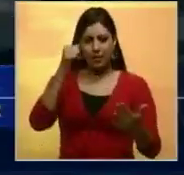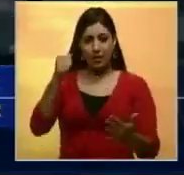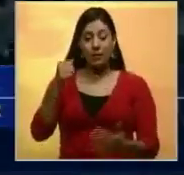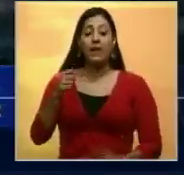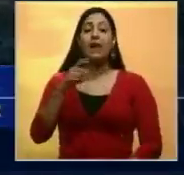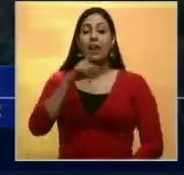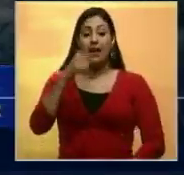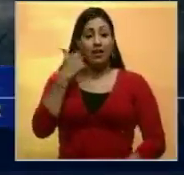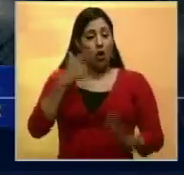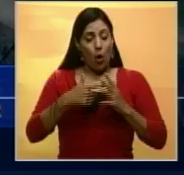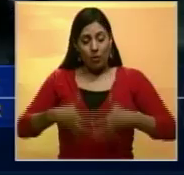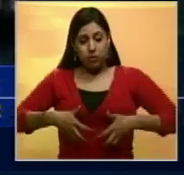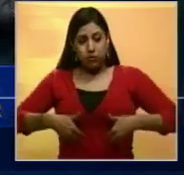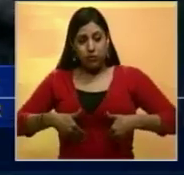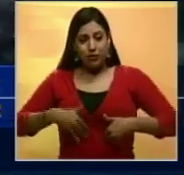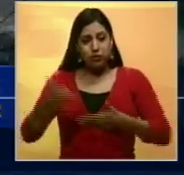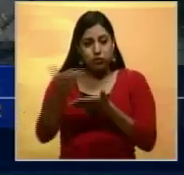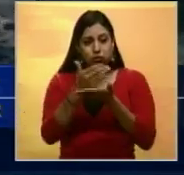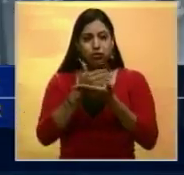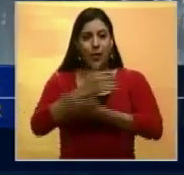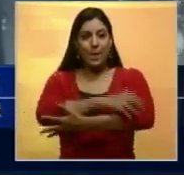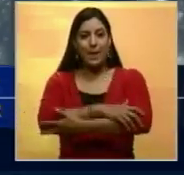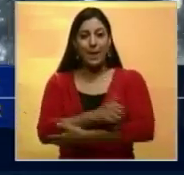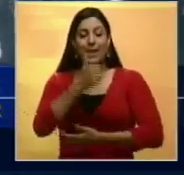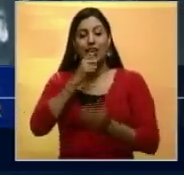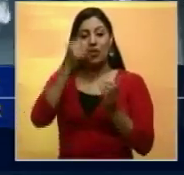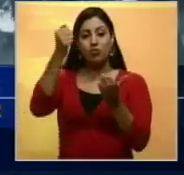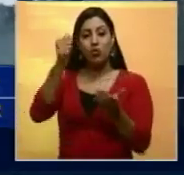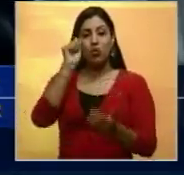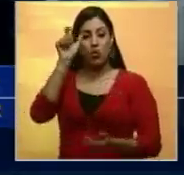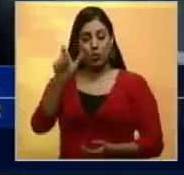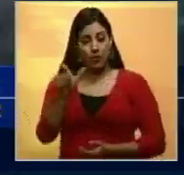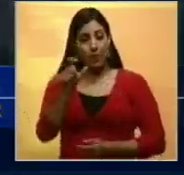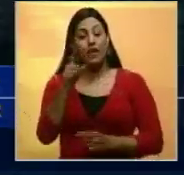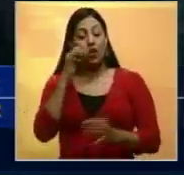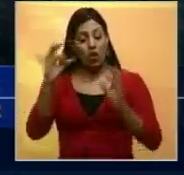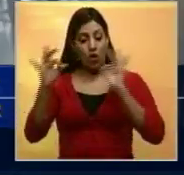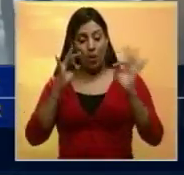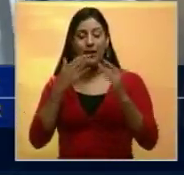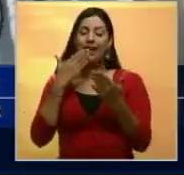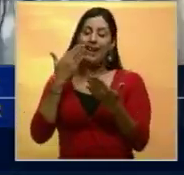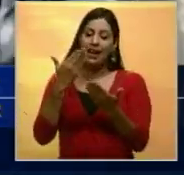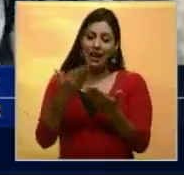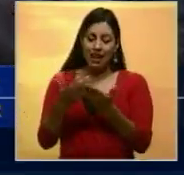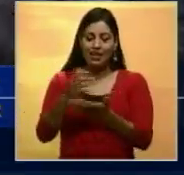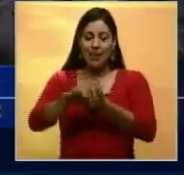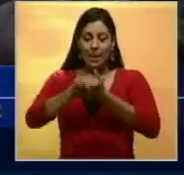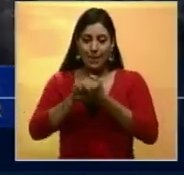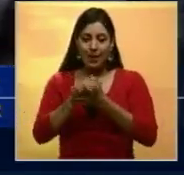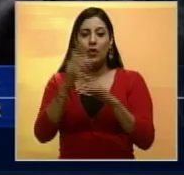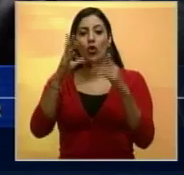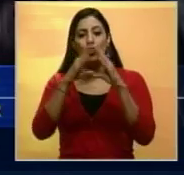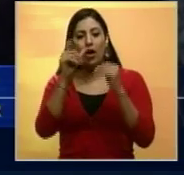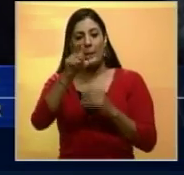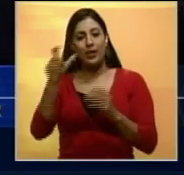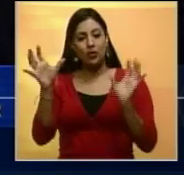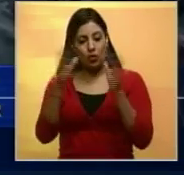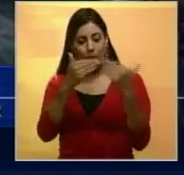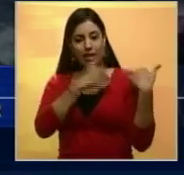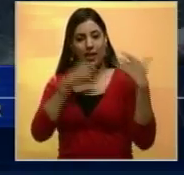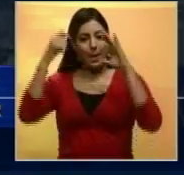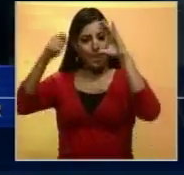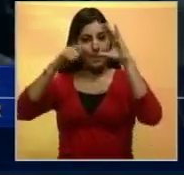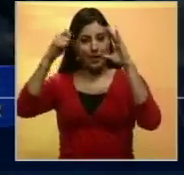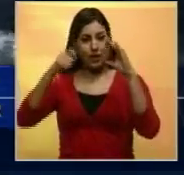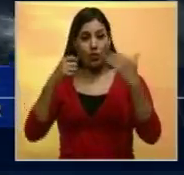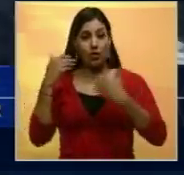Un eufórico DiCaprio recogió la estatuilla de manos de Julianne Moore. El actor agradeció su premio a todo el equipo que formó parte de la